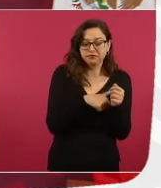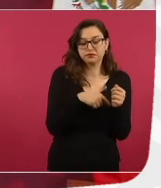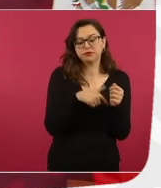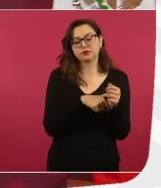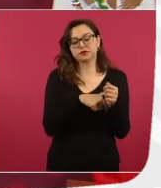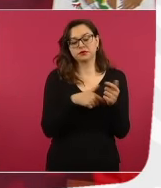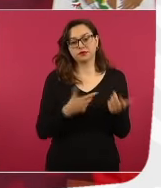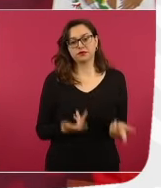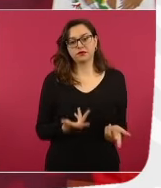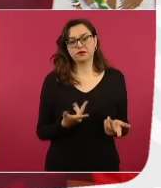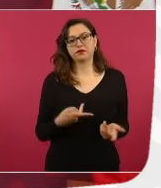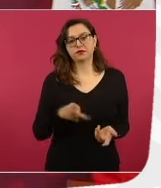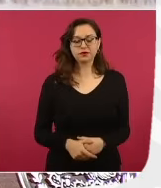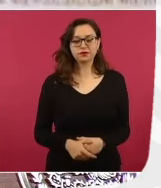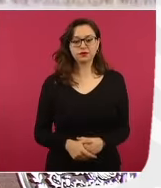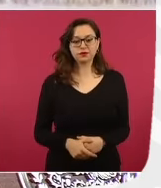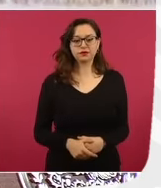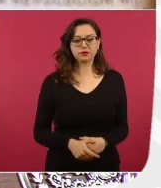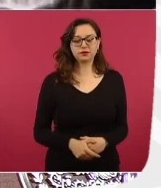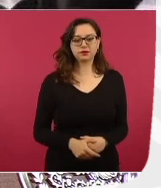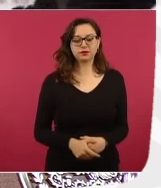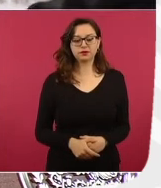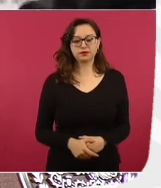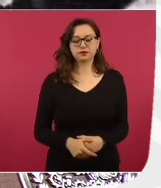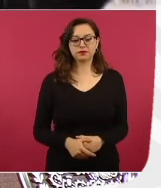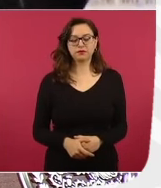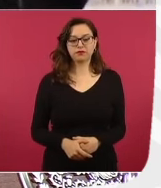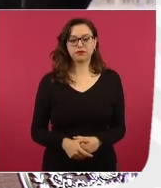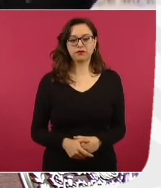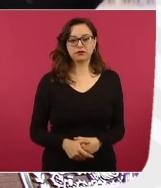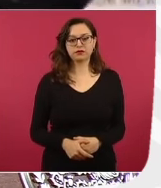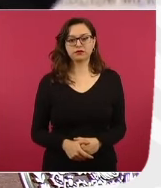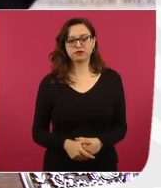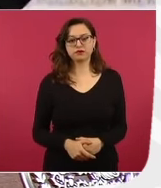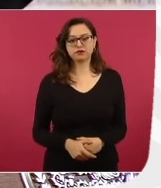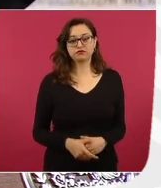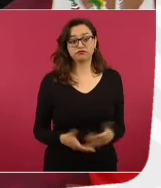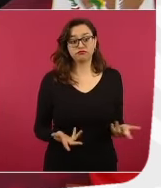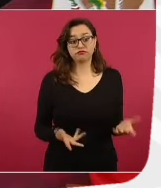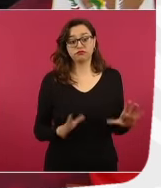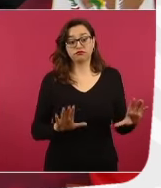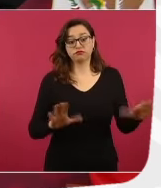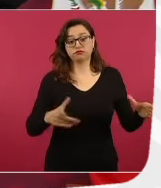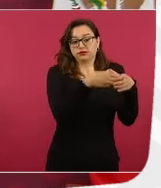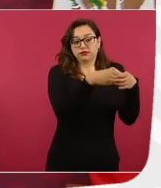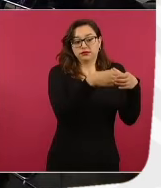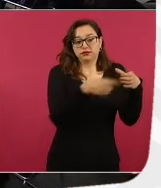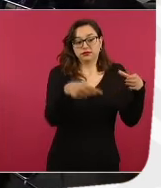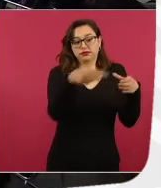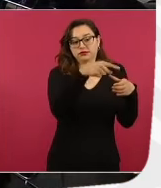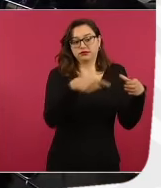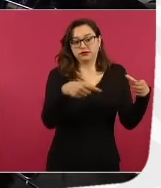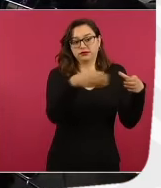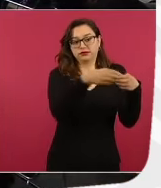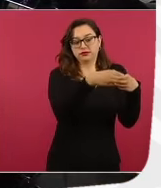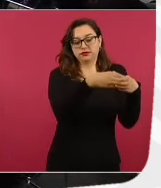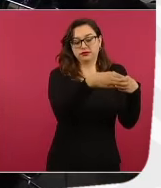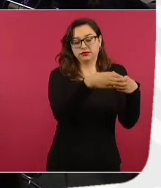y mostrando el cobre lo estamos hablando de la intelectualidad que es una élite no es